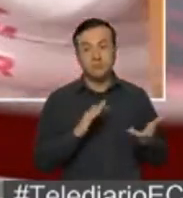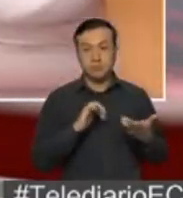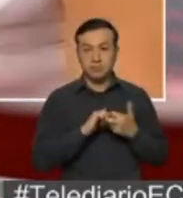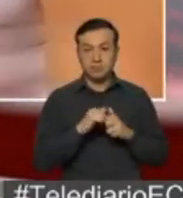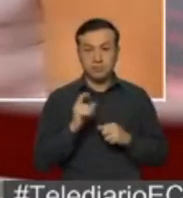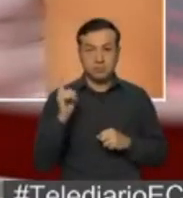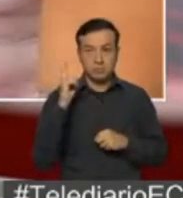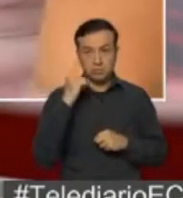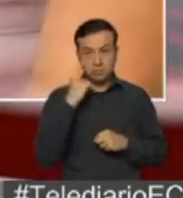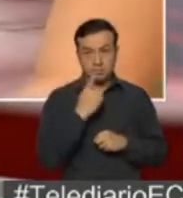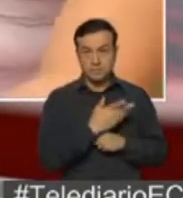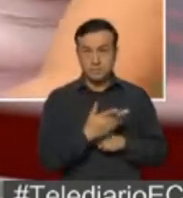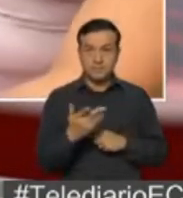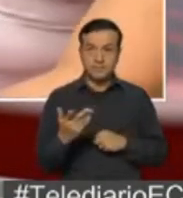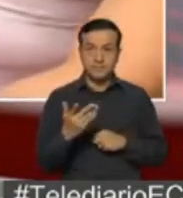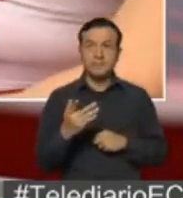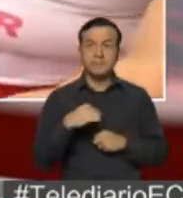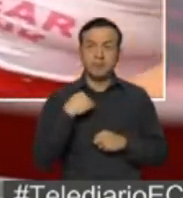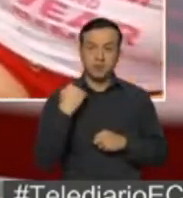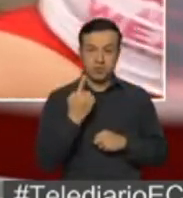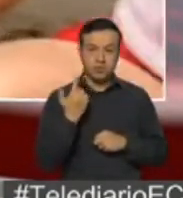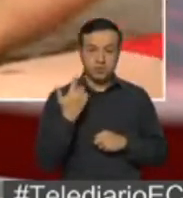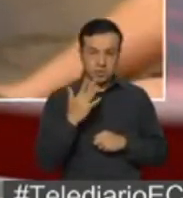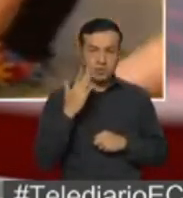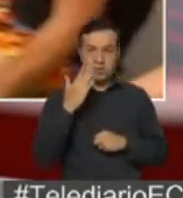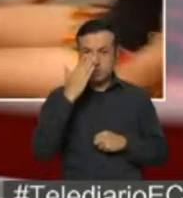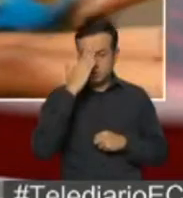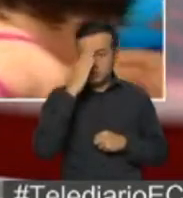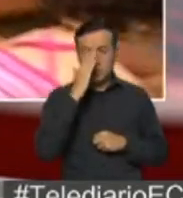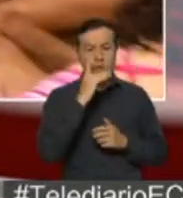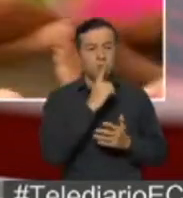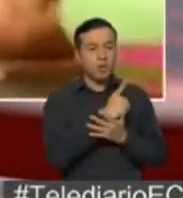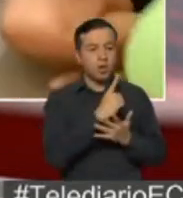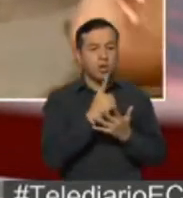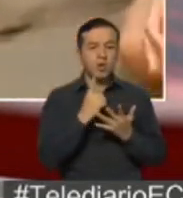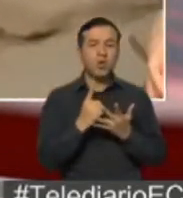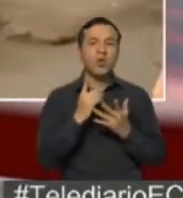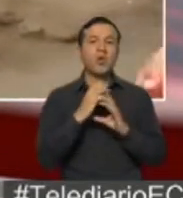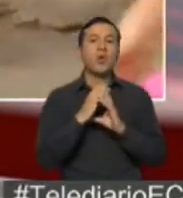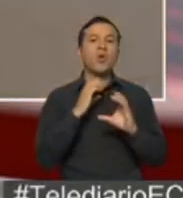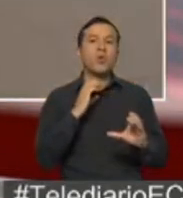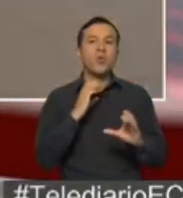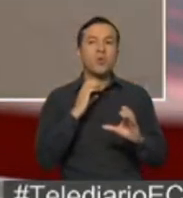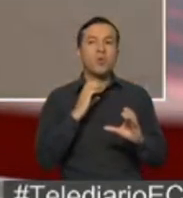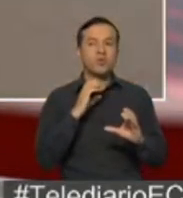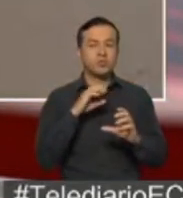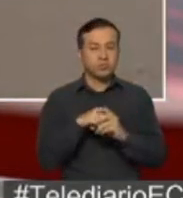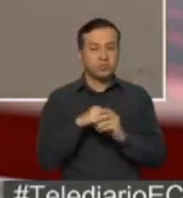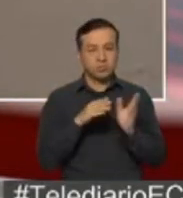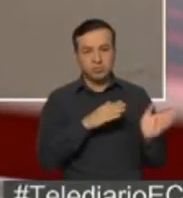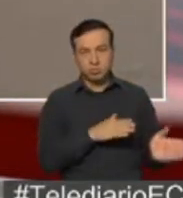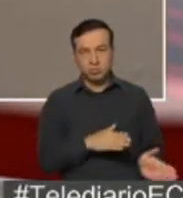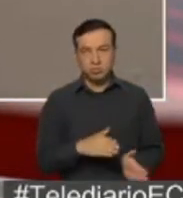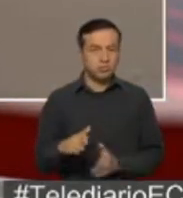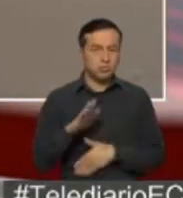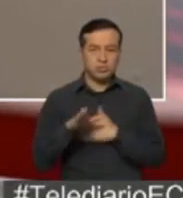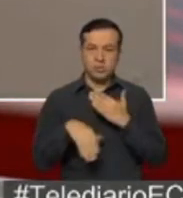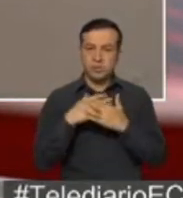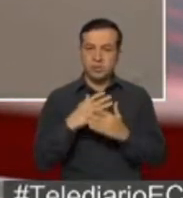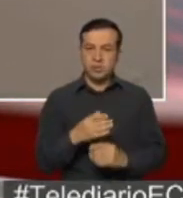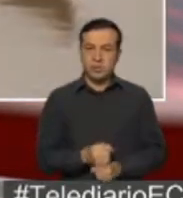se presentan? Bueno, nosotros tenemos todos los buses que tenemos nosotros de inter e intraprovinciales tienen los kits de